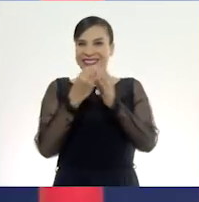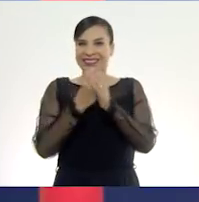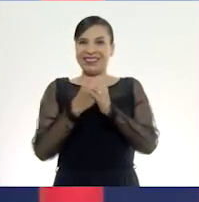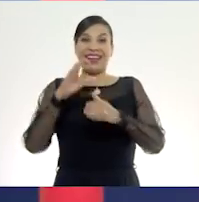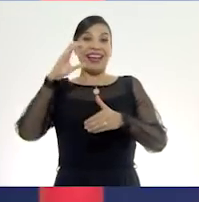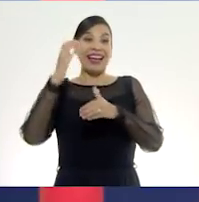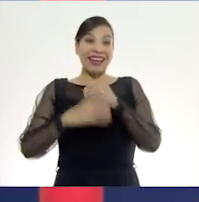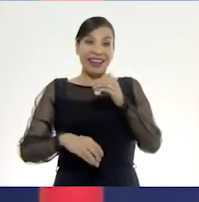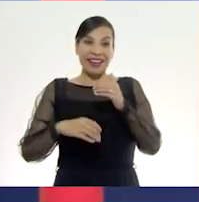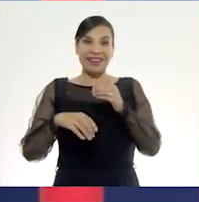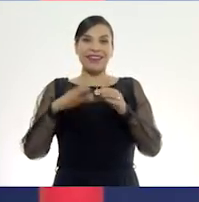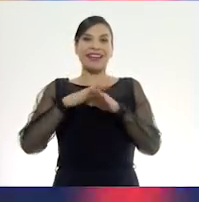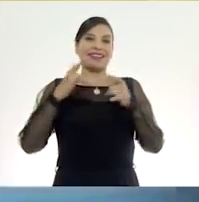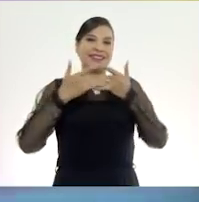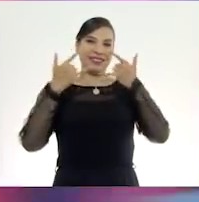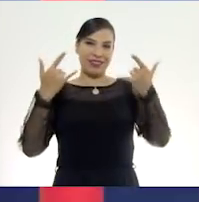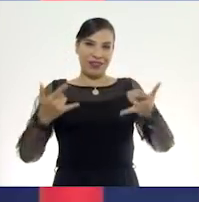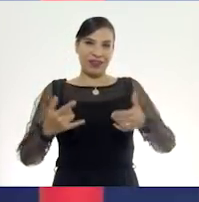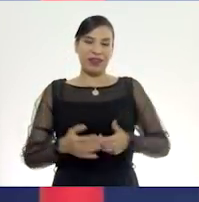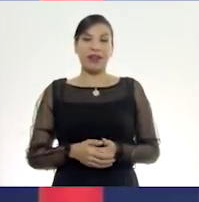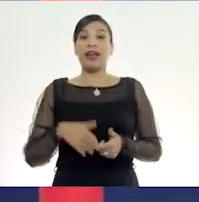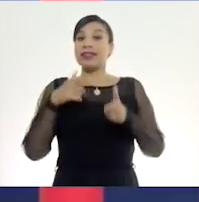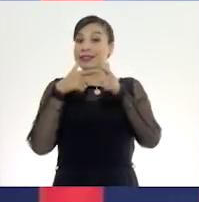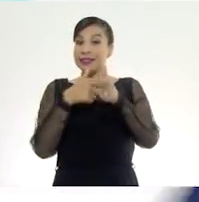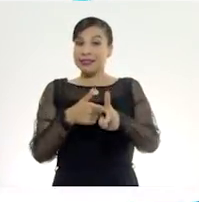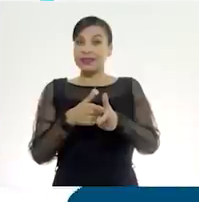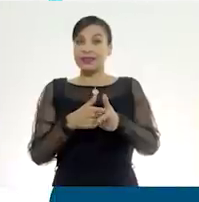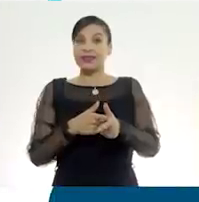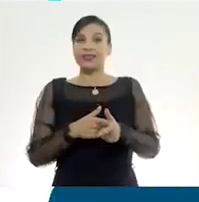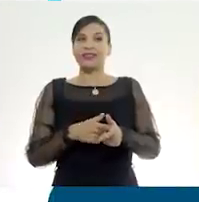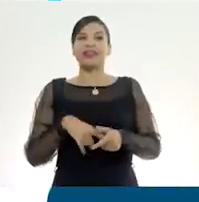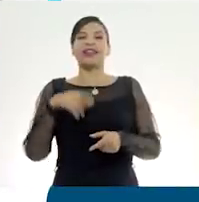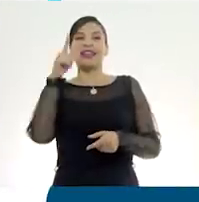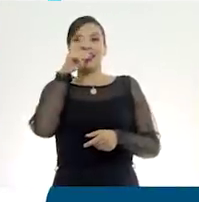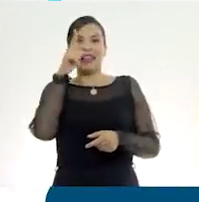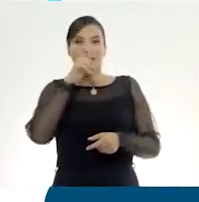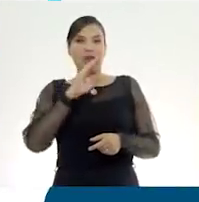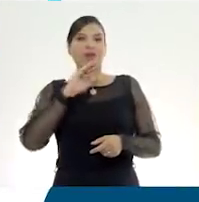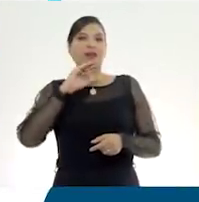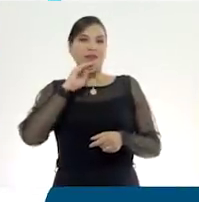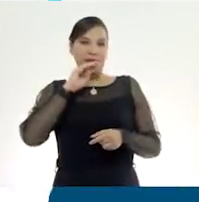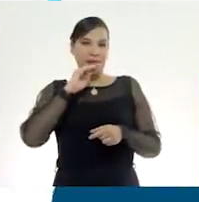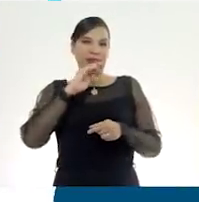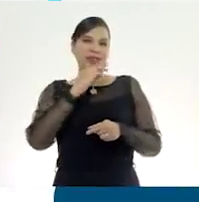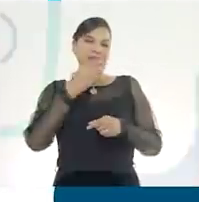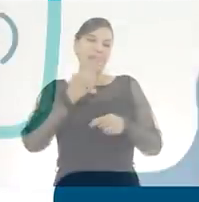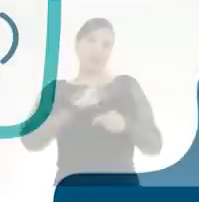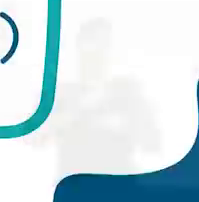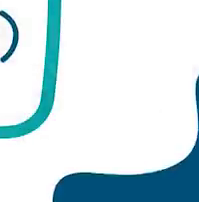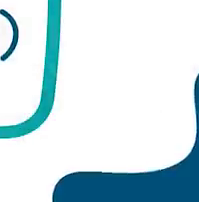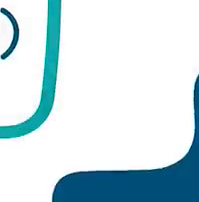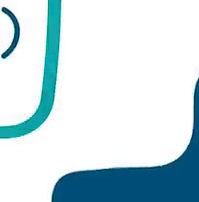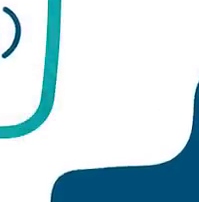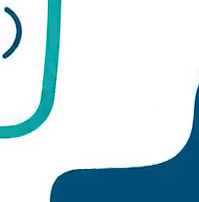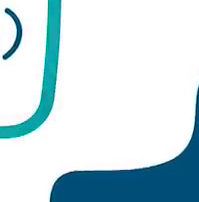Hemos terminado con historia. A continuación, lengua materna.